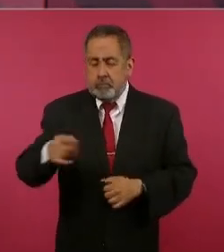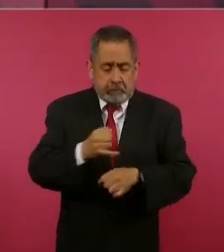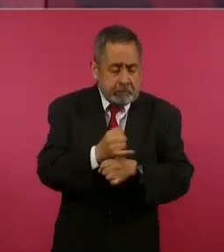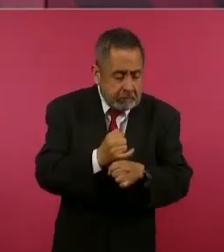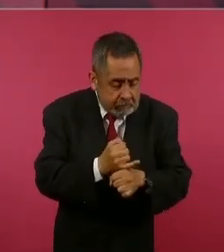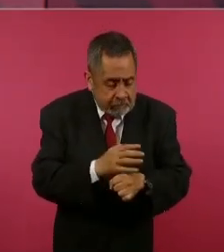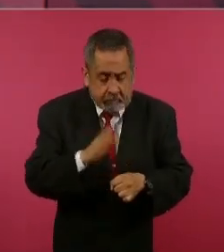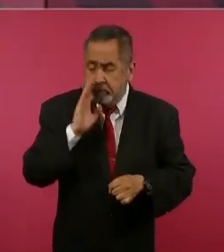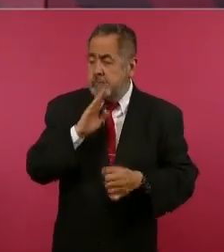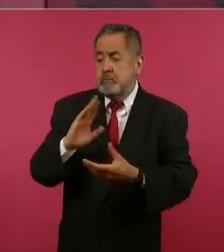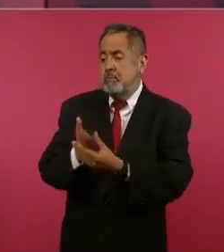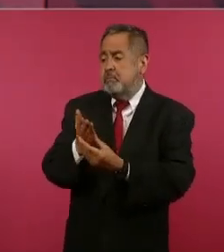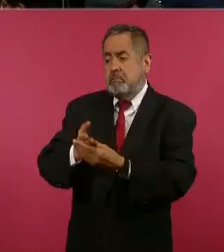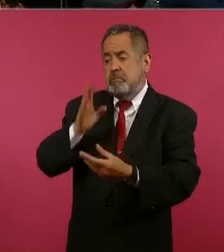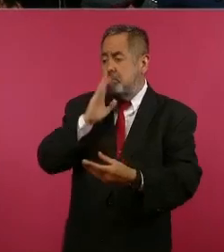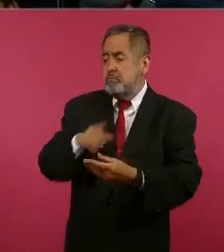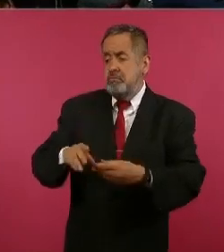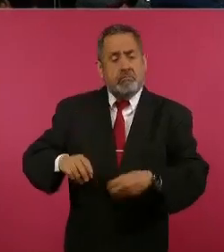averiguaciones,